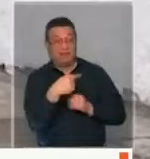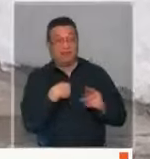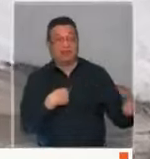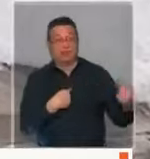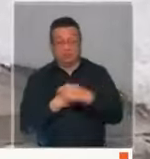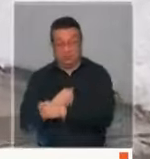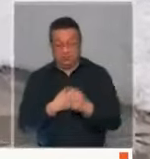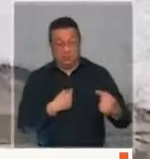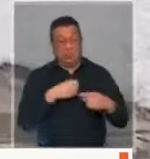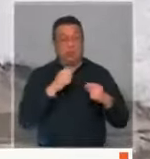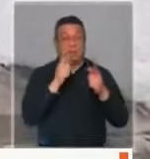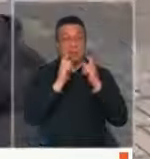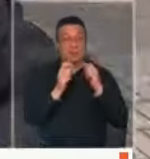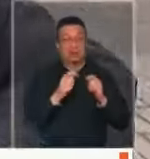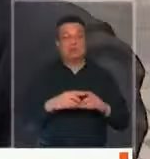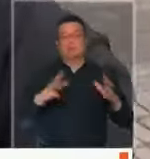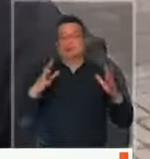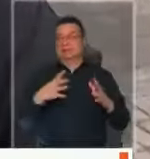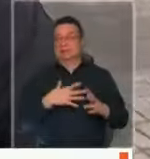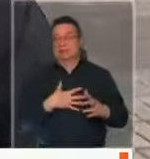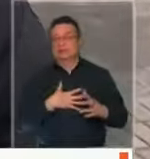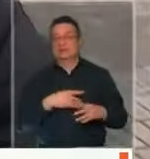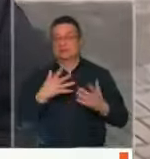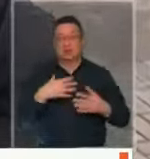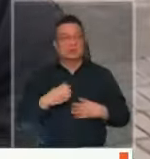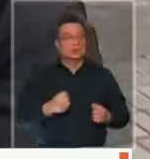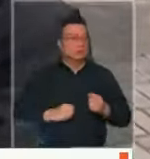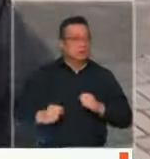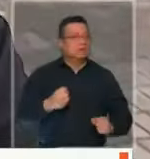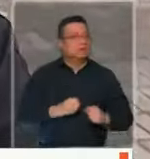ser peligroso, la verdad es que igual es complicado. Te deja bastante ansiosa.